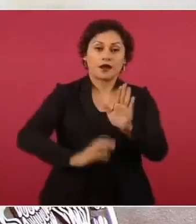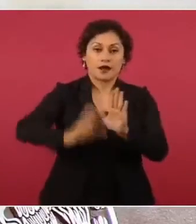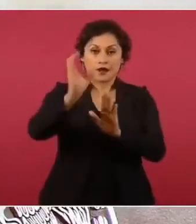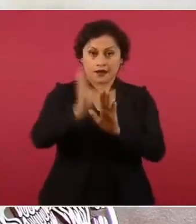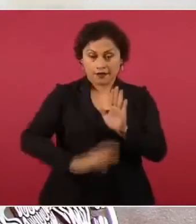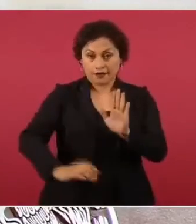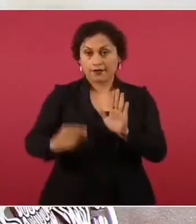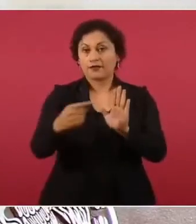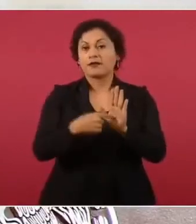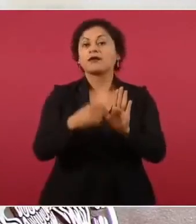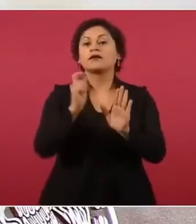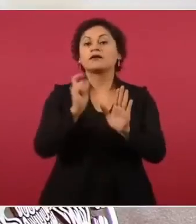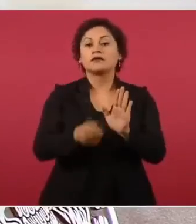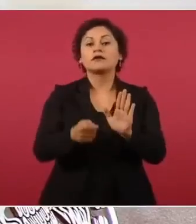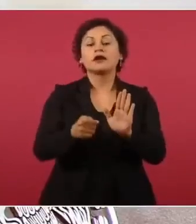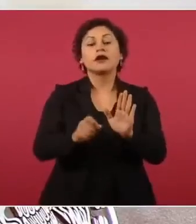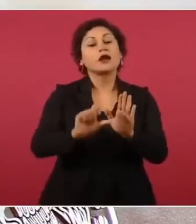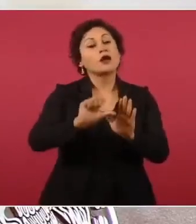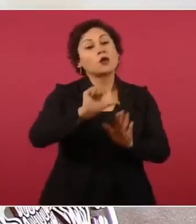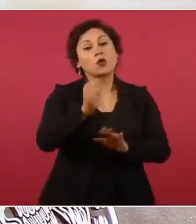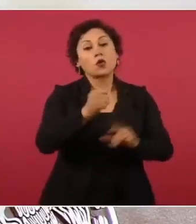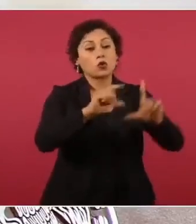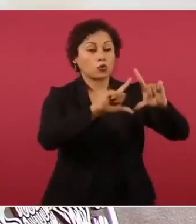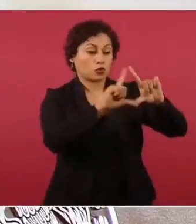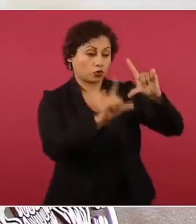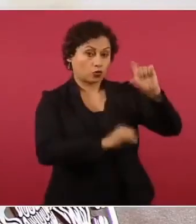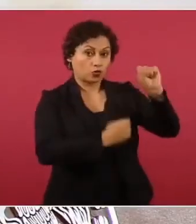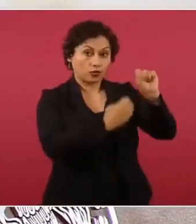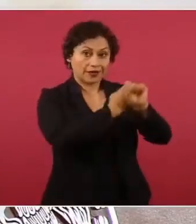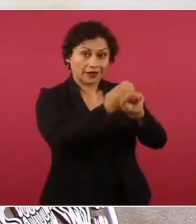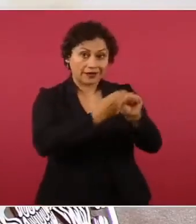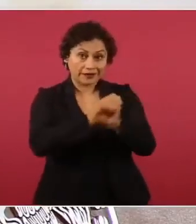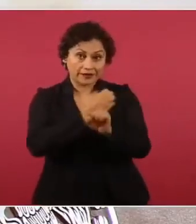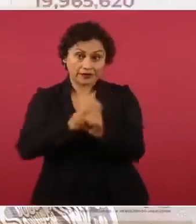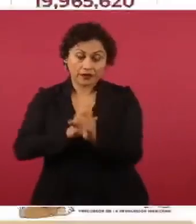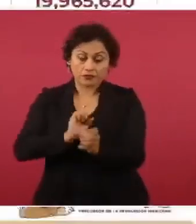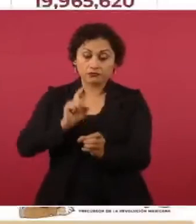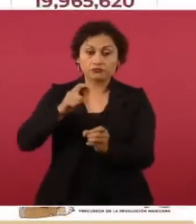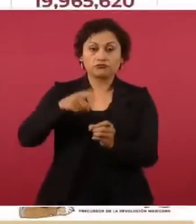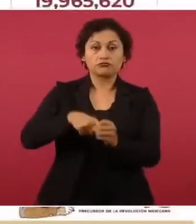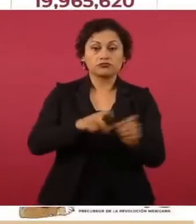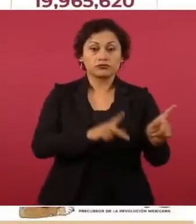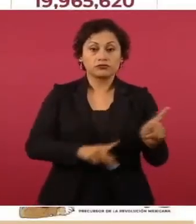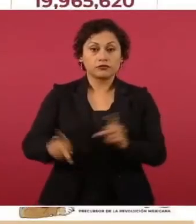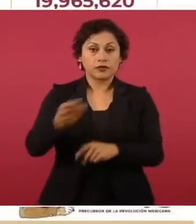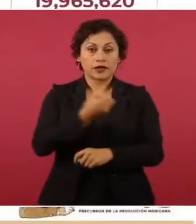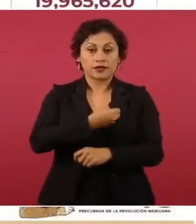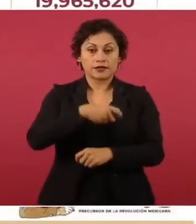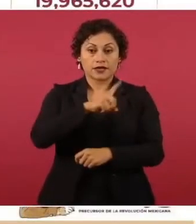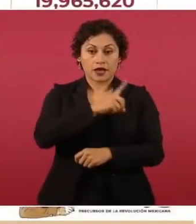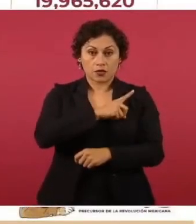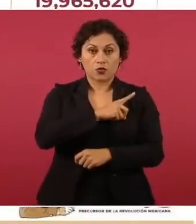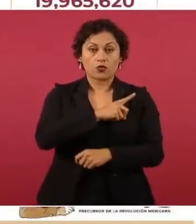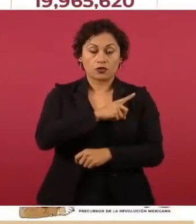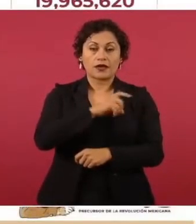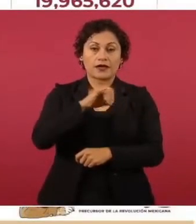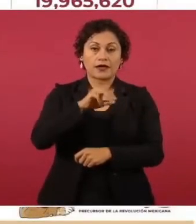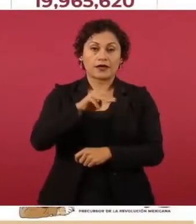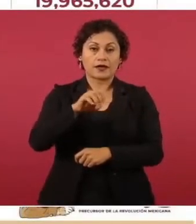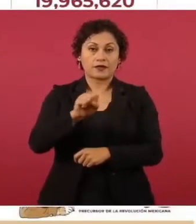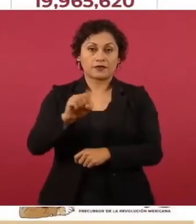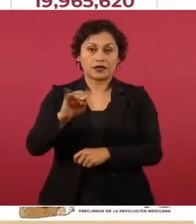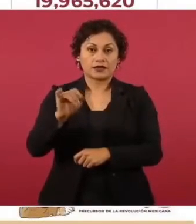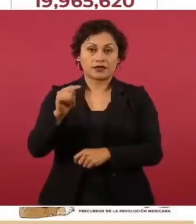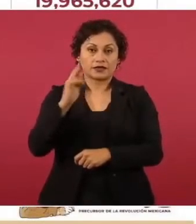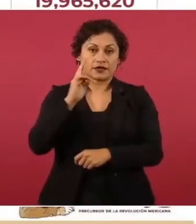del resto de los estados que estamos interviniendo para el plan de salud con el modelo del IMSS-Bienestar. Como ustedes